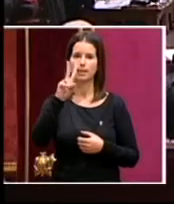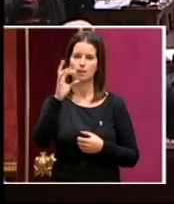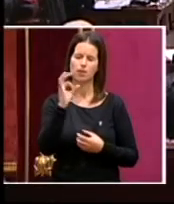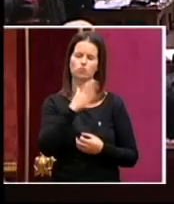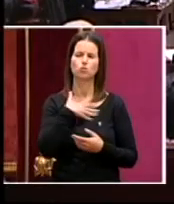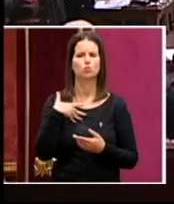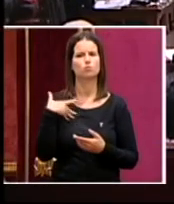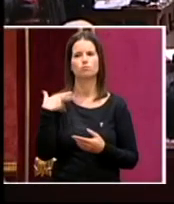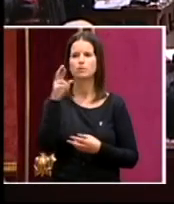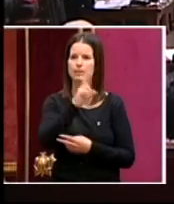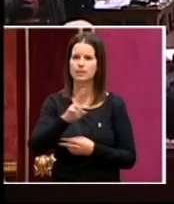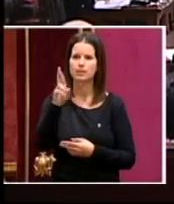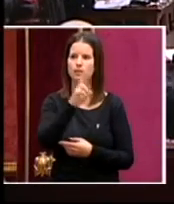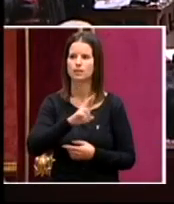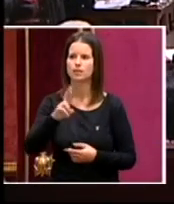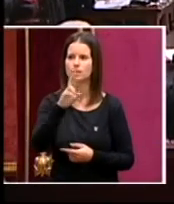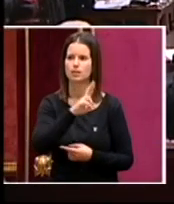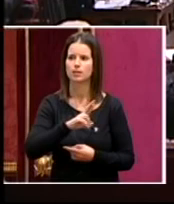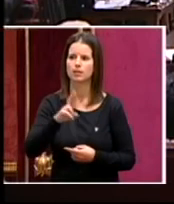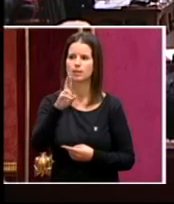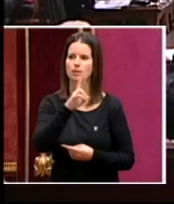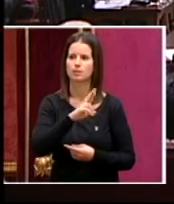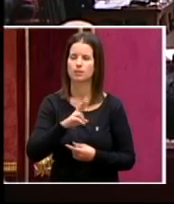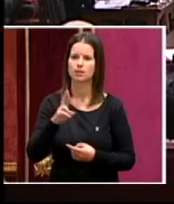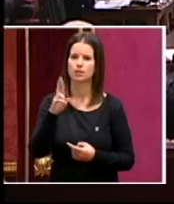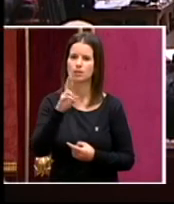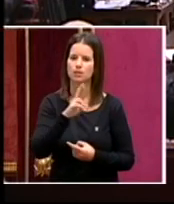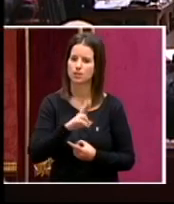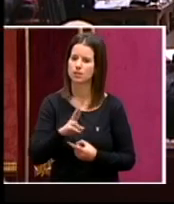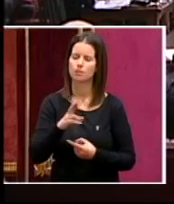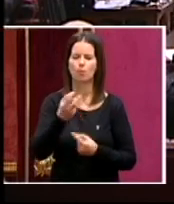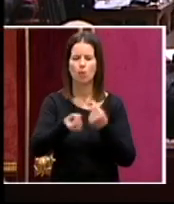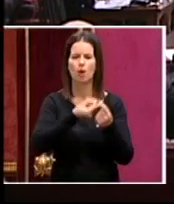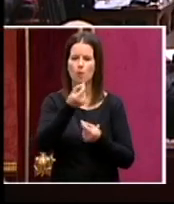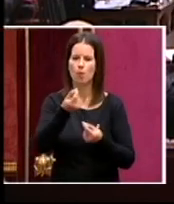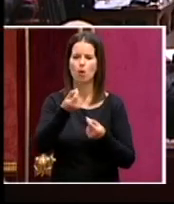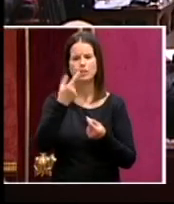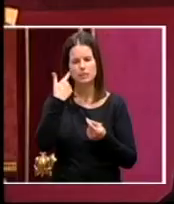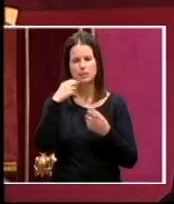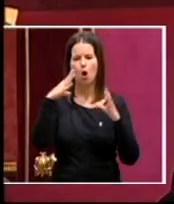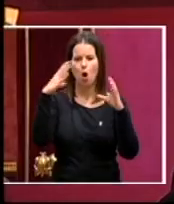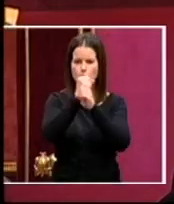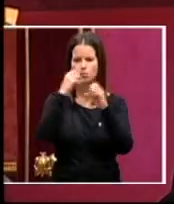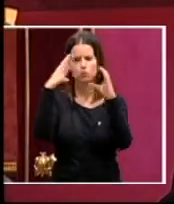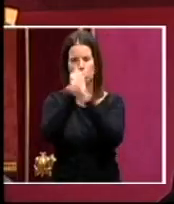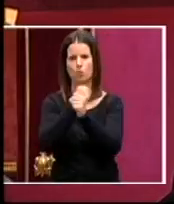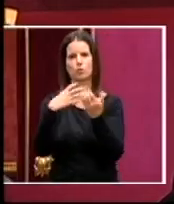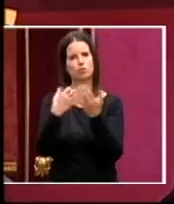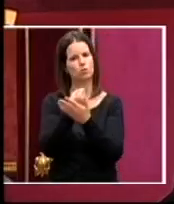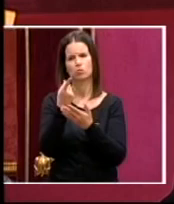hacer hincapié en que caminamos hacia una mayor opacidad y que, como hemos dicho anteriormente, estamos en desacuerdo y